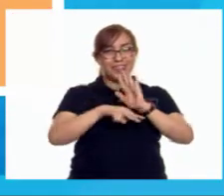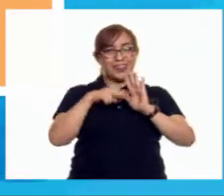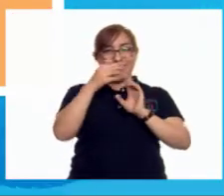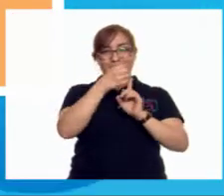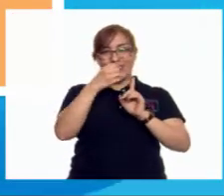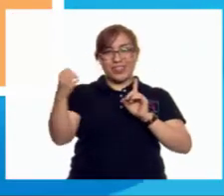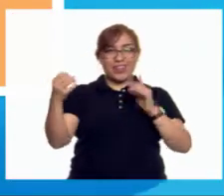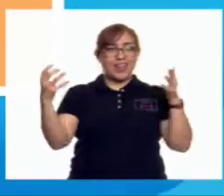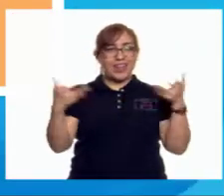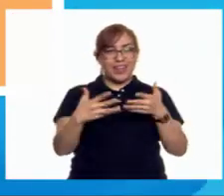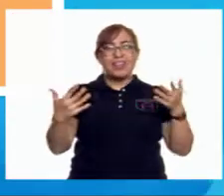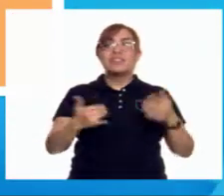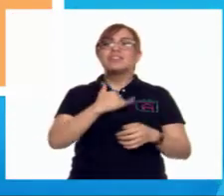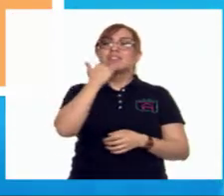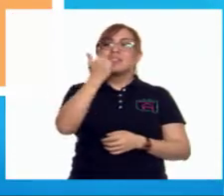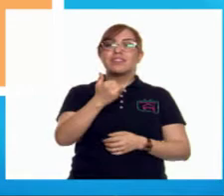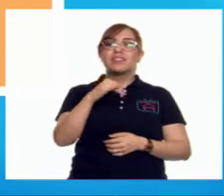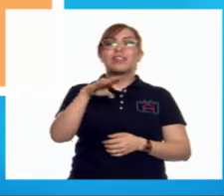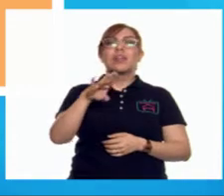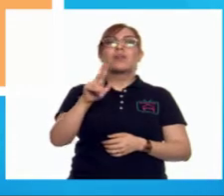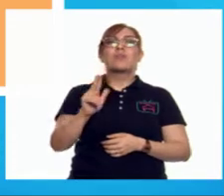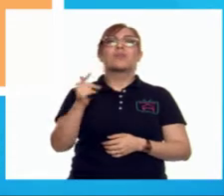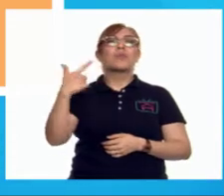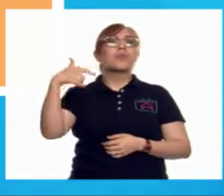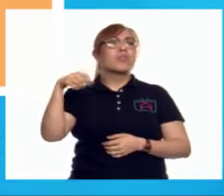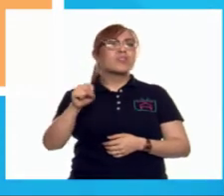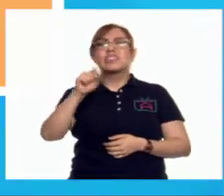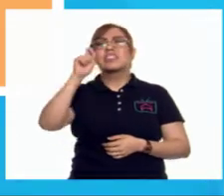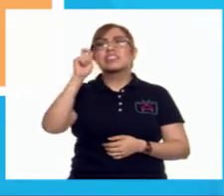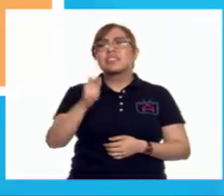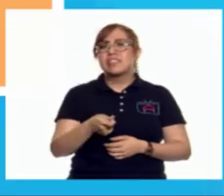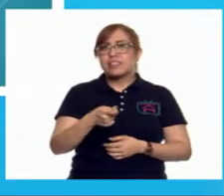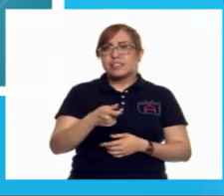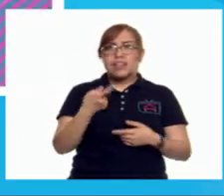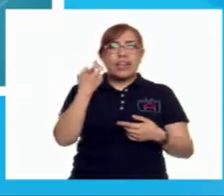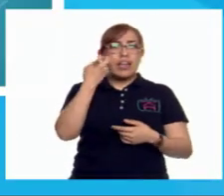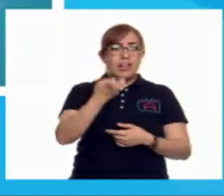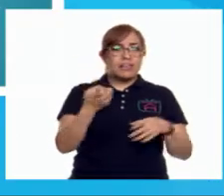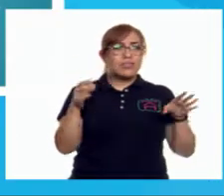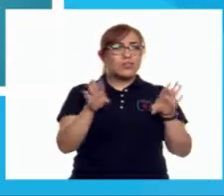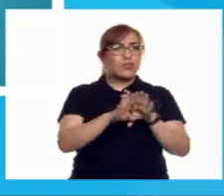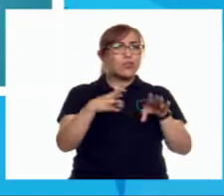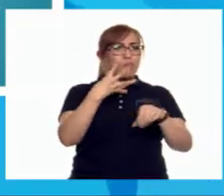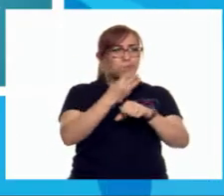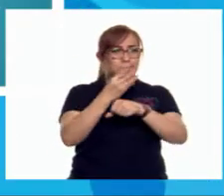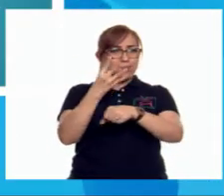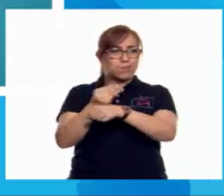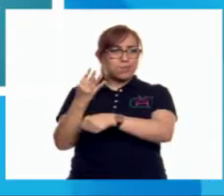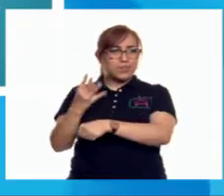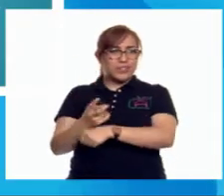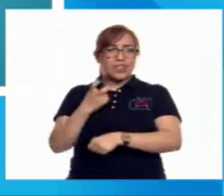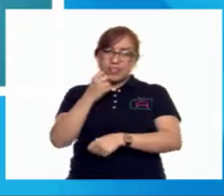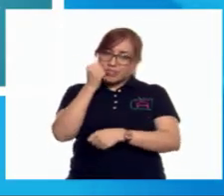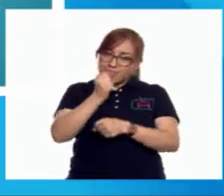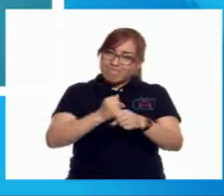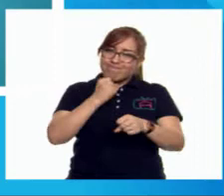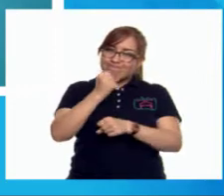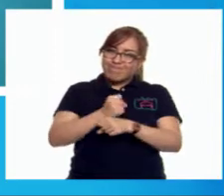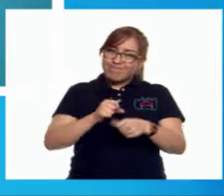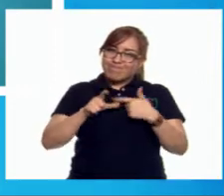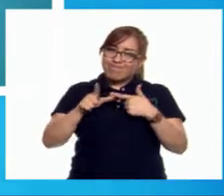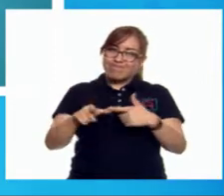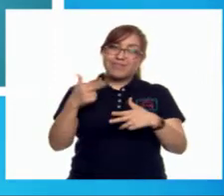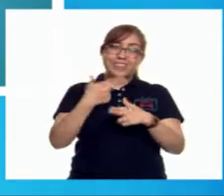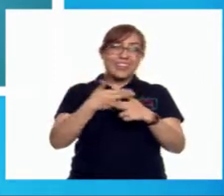mejor conocidos como bugs. Aprenderemos a repararlos y conoceremos sobre ser persistentes. ¡Hasta la